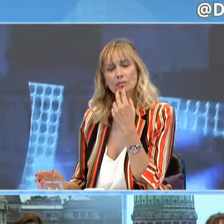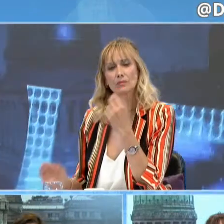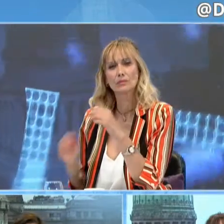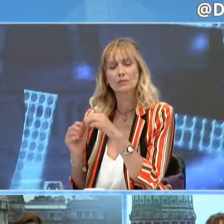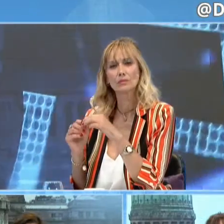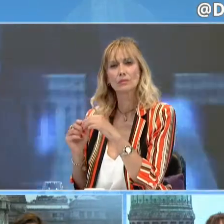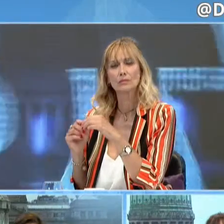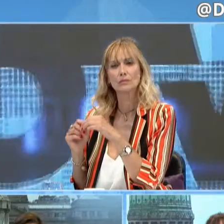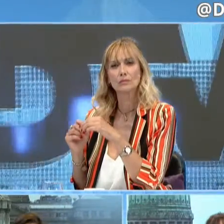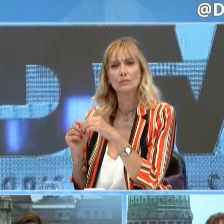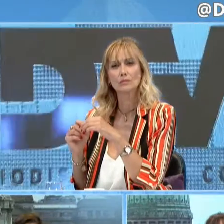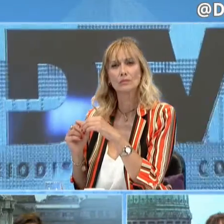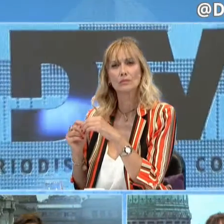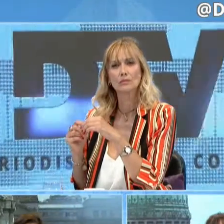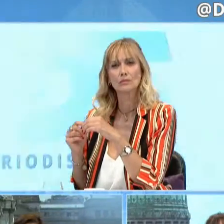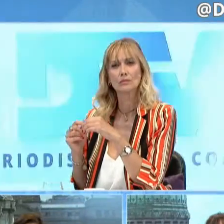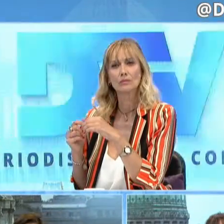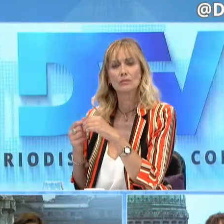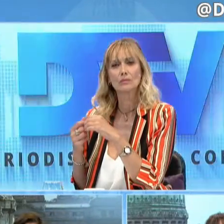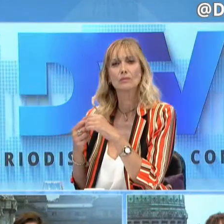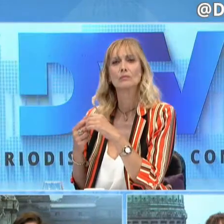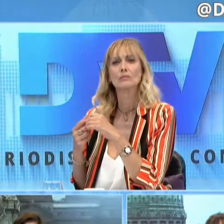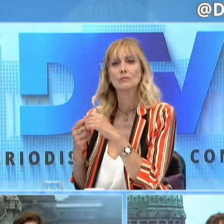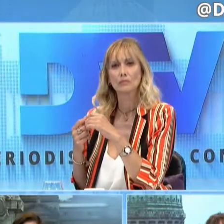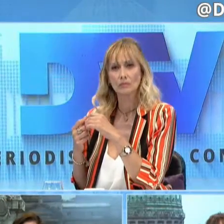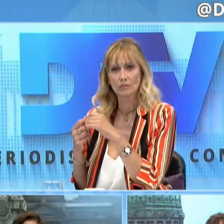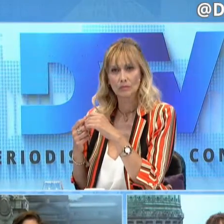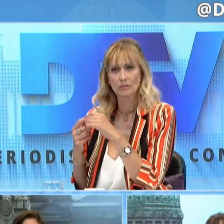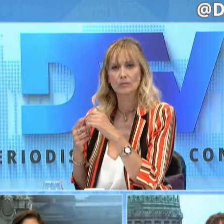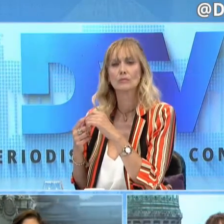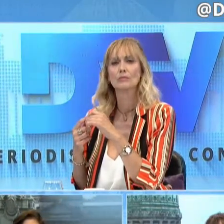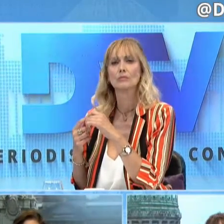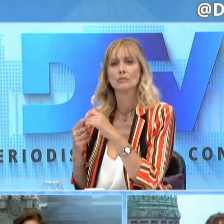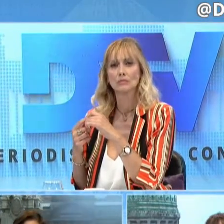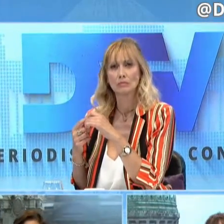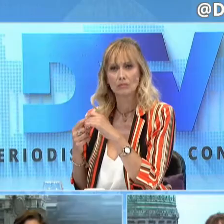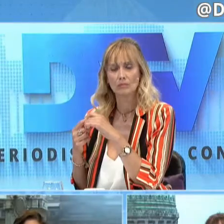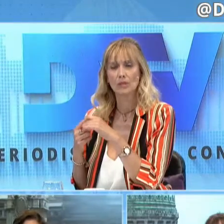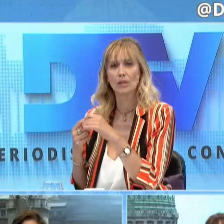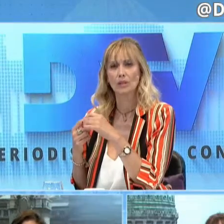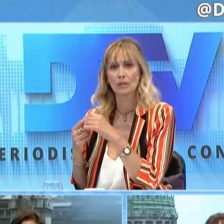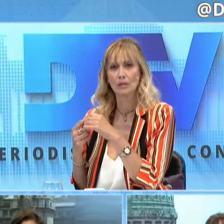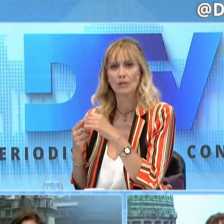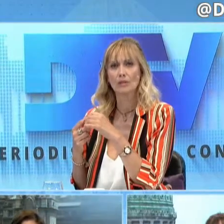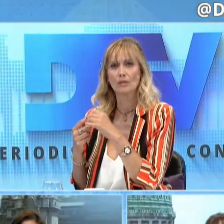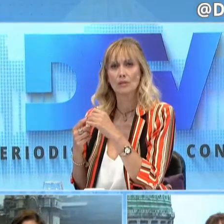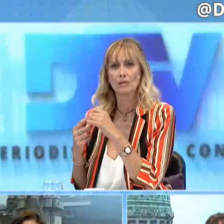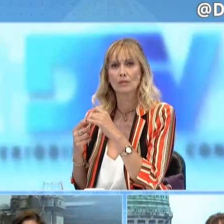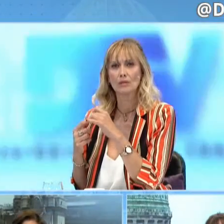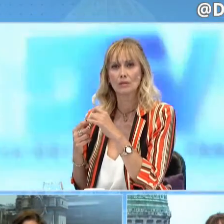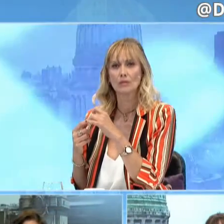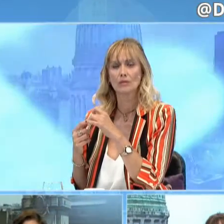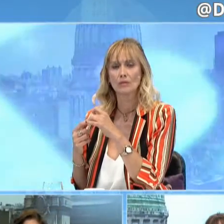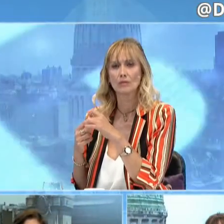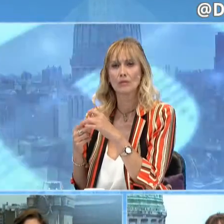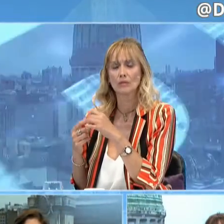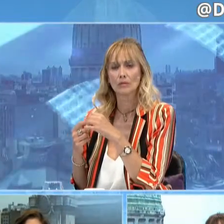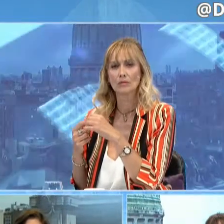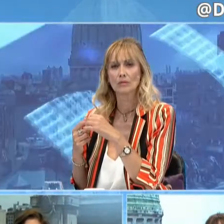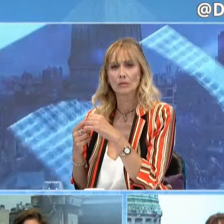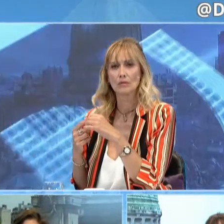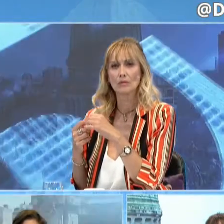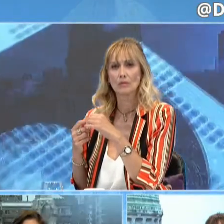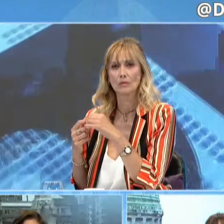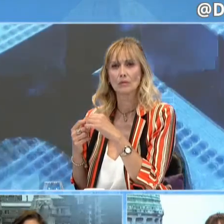educación entre la pandemia y la pospandemia. Es una transición nada sencilla. Sí. Requiere diálogo, requiere mirar